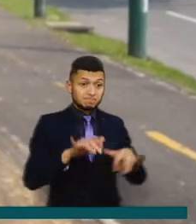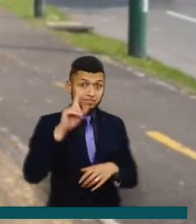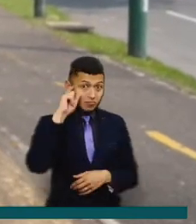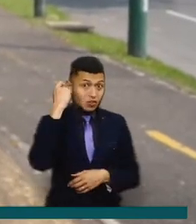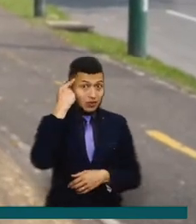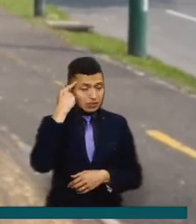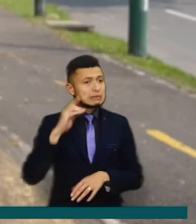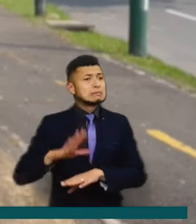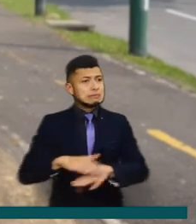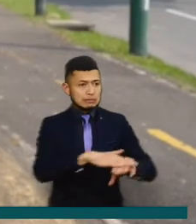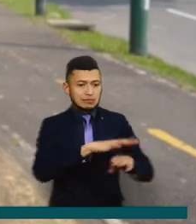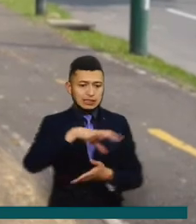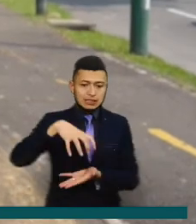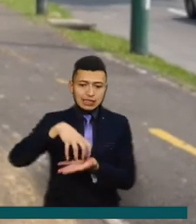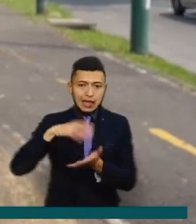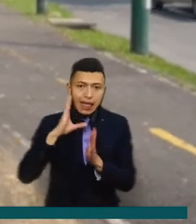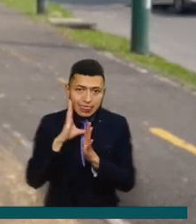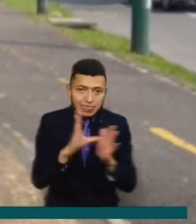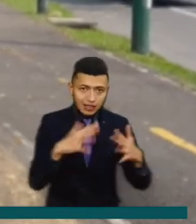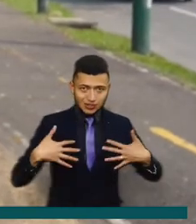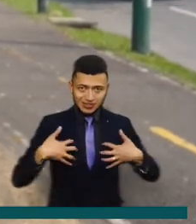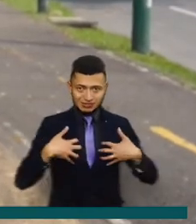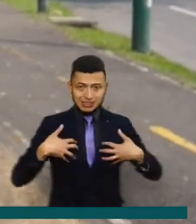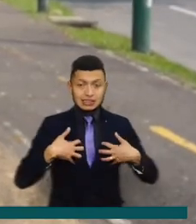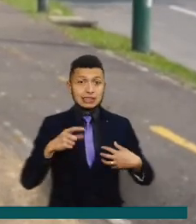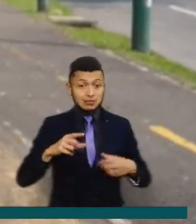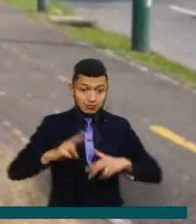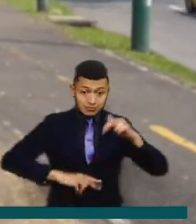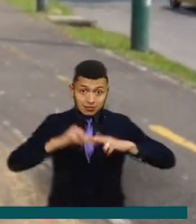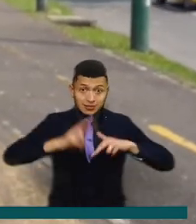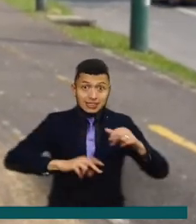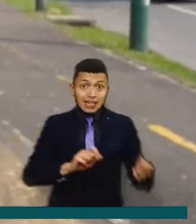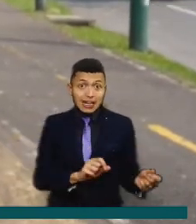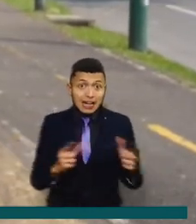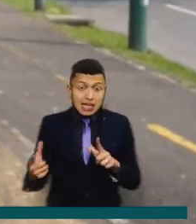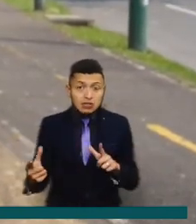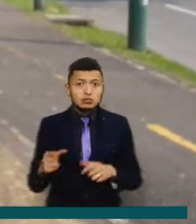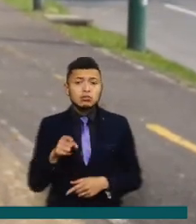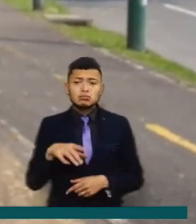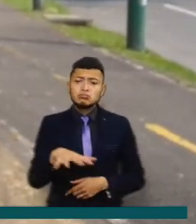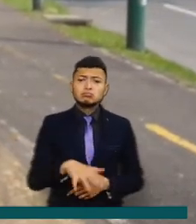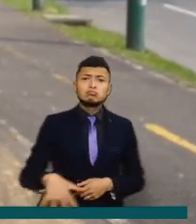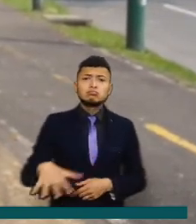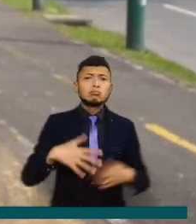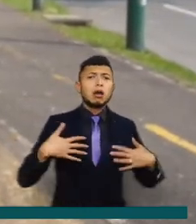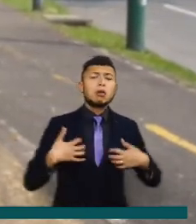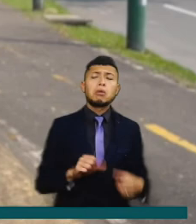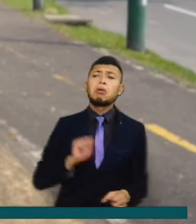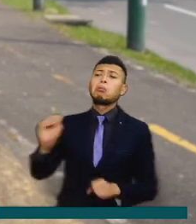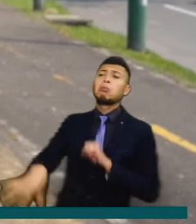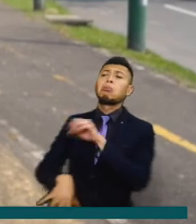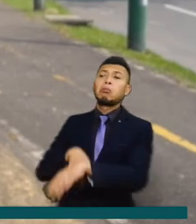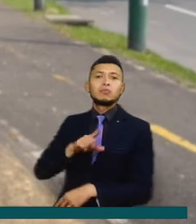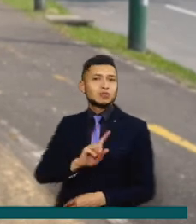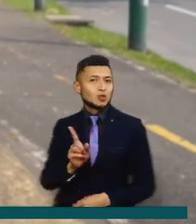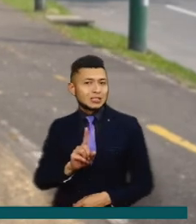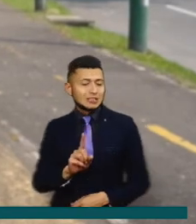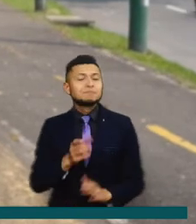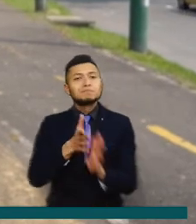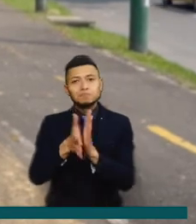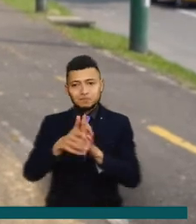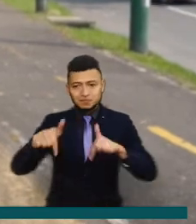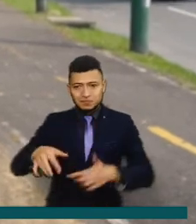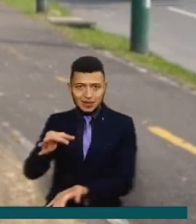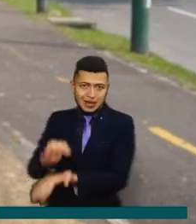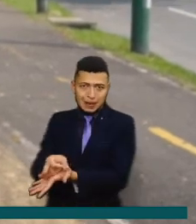dicho que cuando este centro de atención animal esté construido, esto no será un lugar para deshacerse de los animales. Es la información por